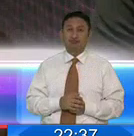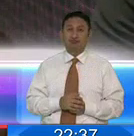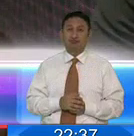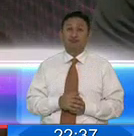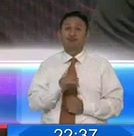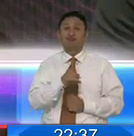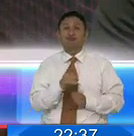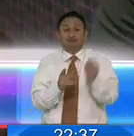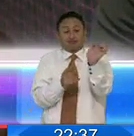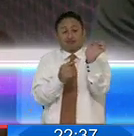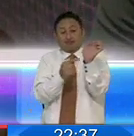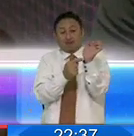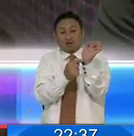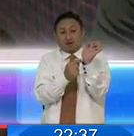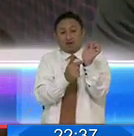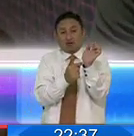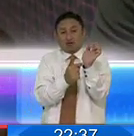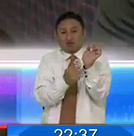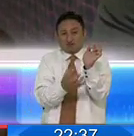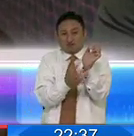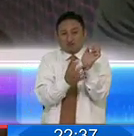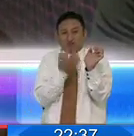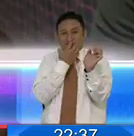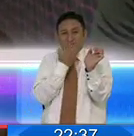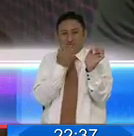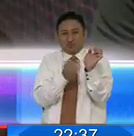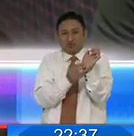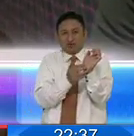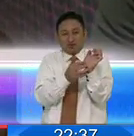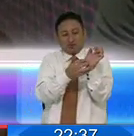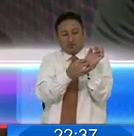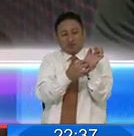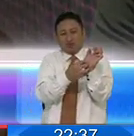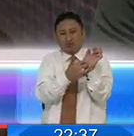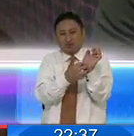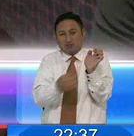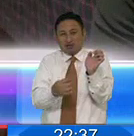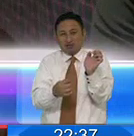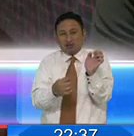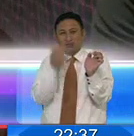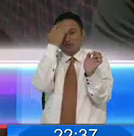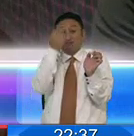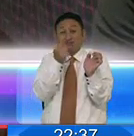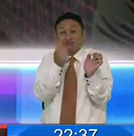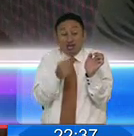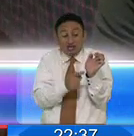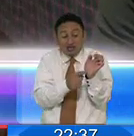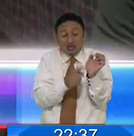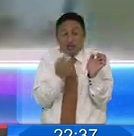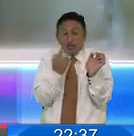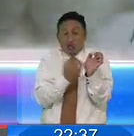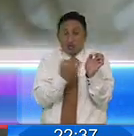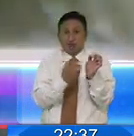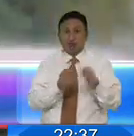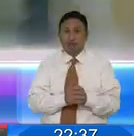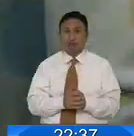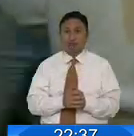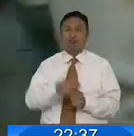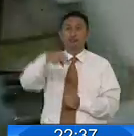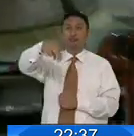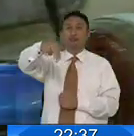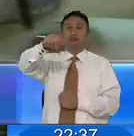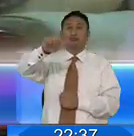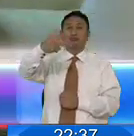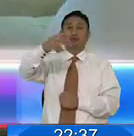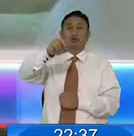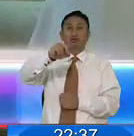el talón citó del pie derecho tiene es como si le faltara una parte del talón porque casi llega al hueso la quemadura hoy nachito tiene seis años